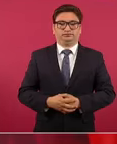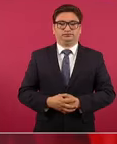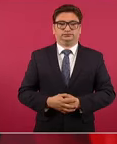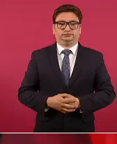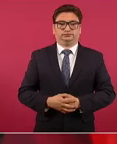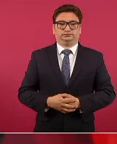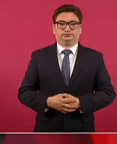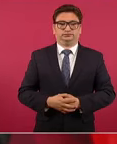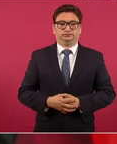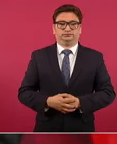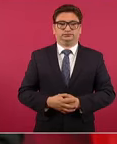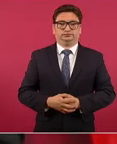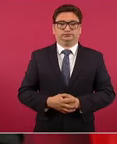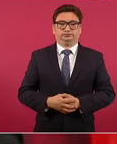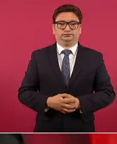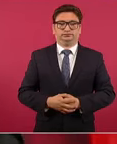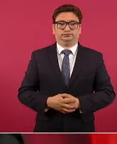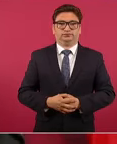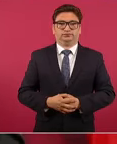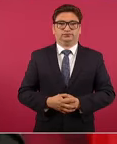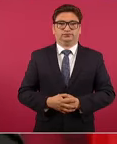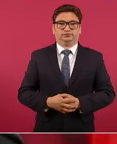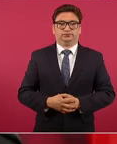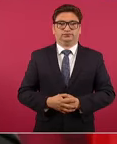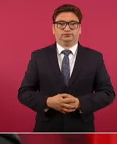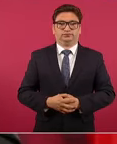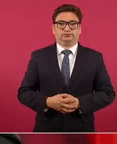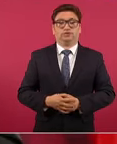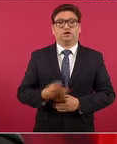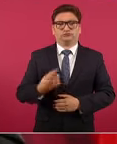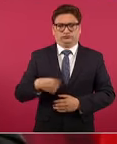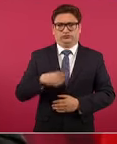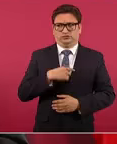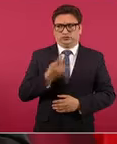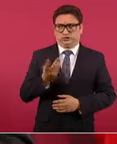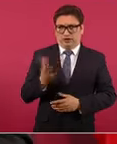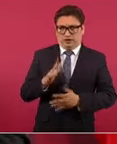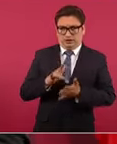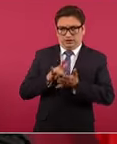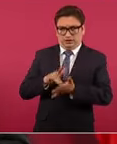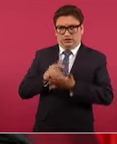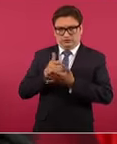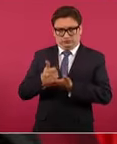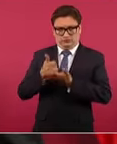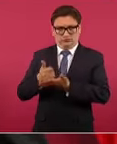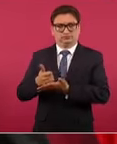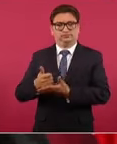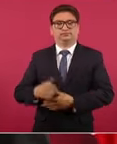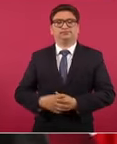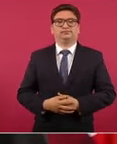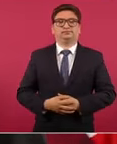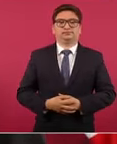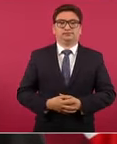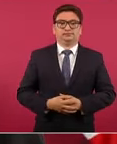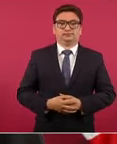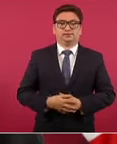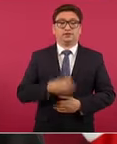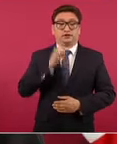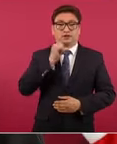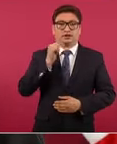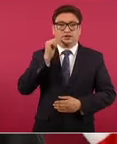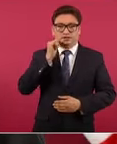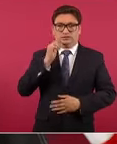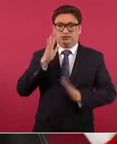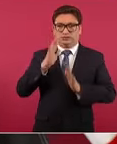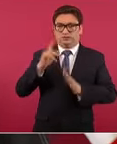estamos apoyando está desde ayer nuestro